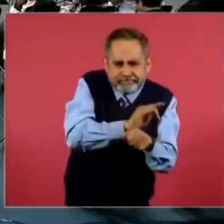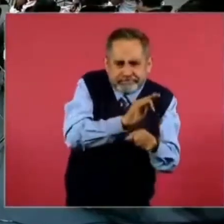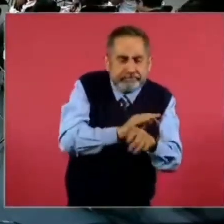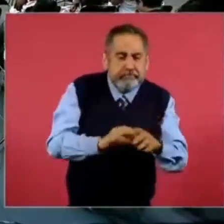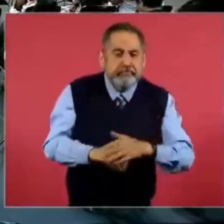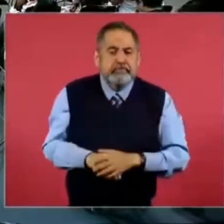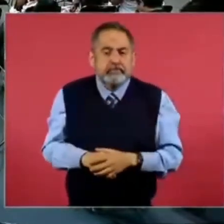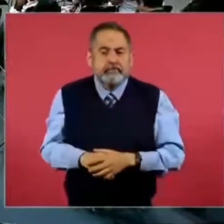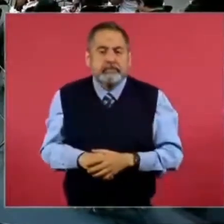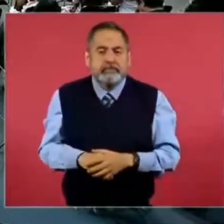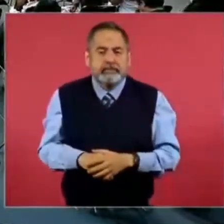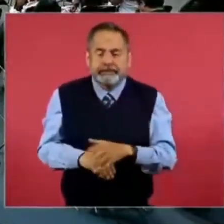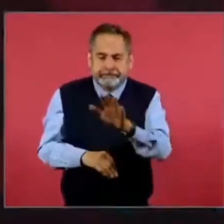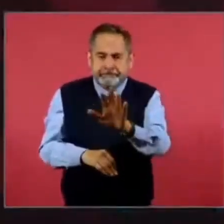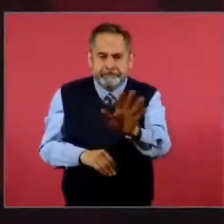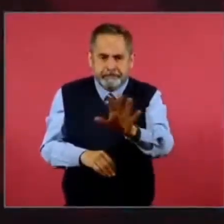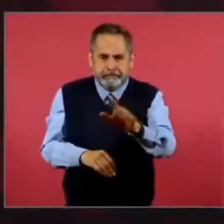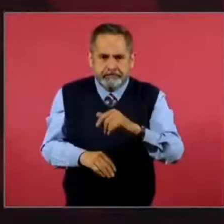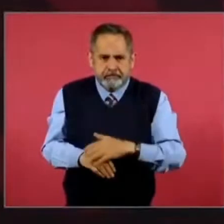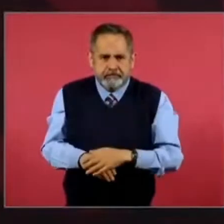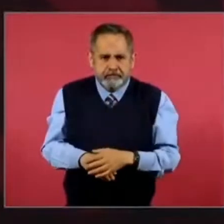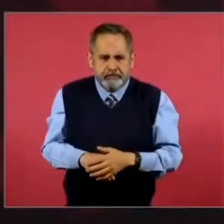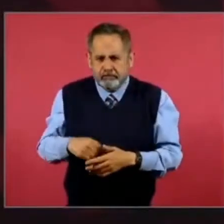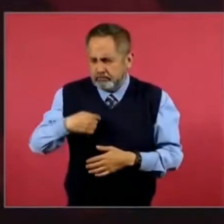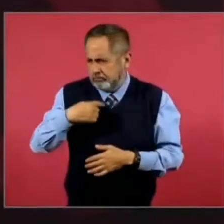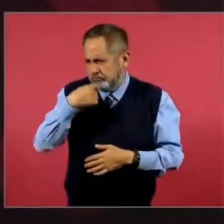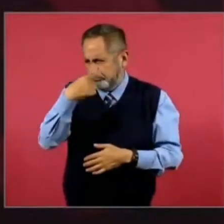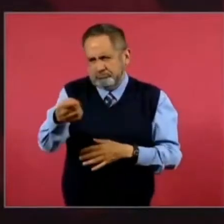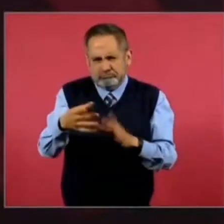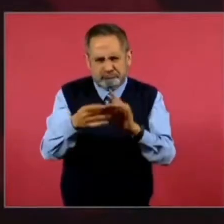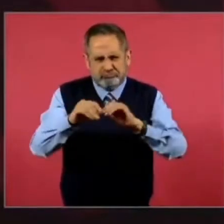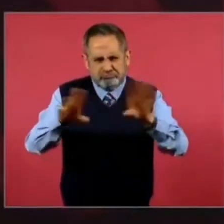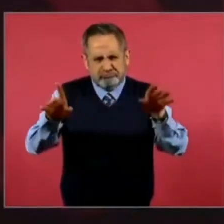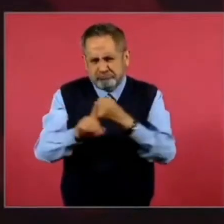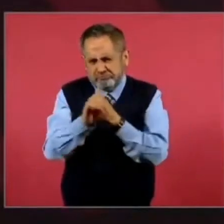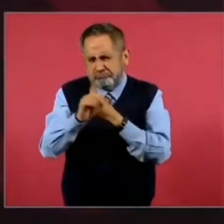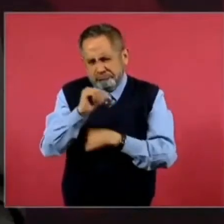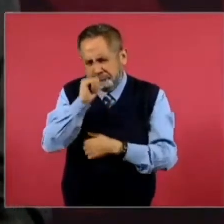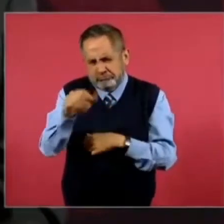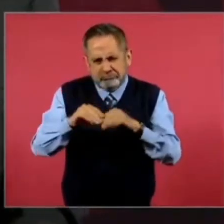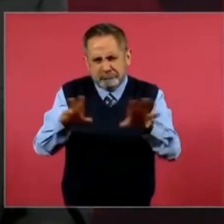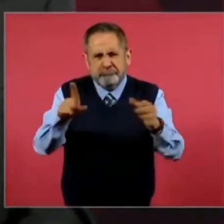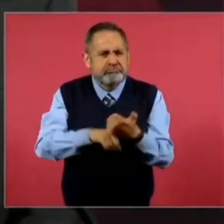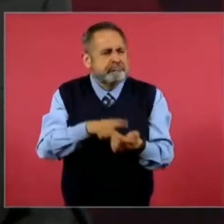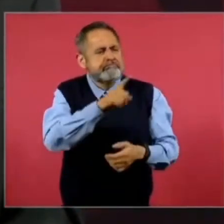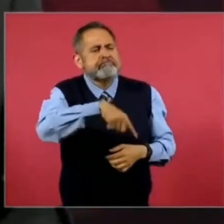No, eso se los puedo decir sin problema. Eran